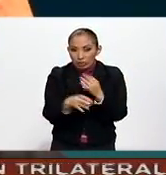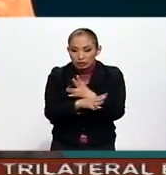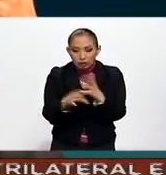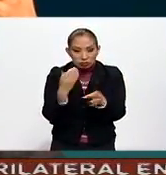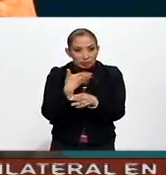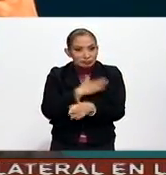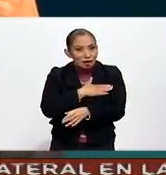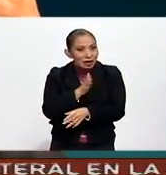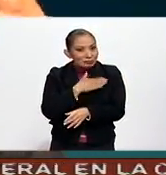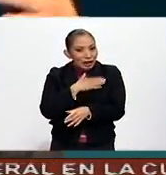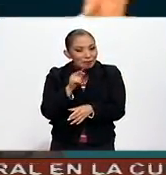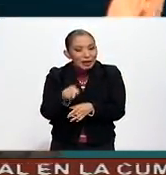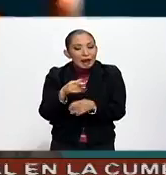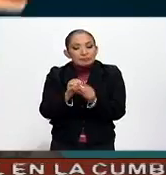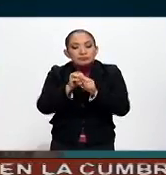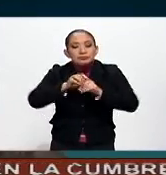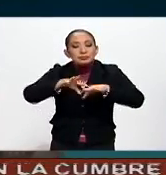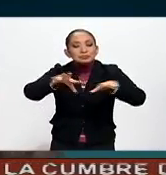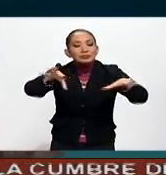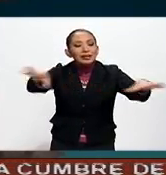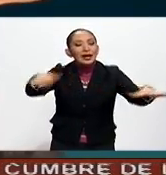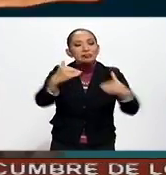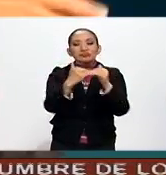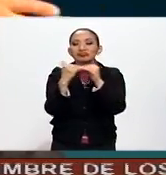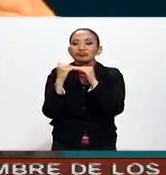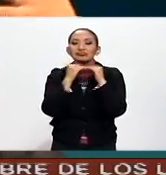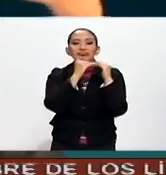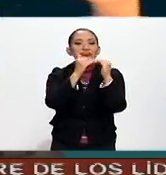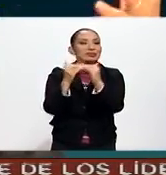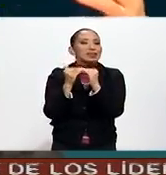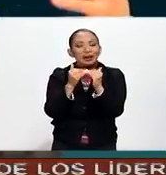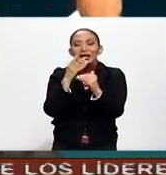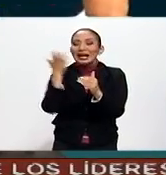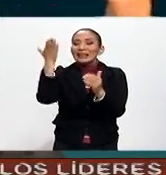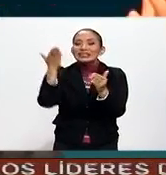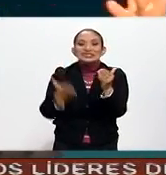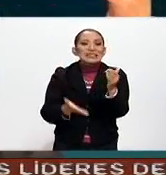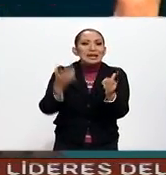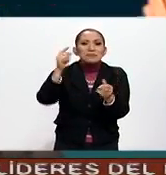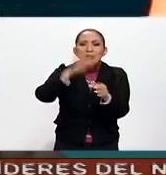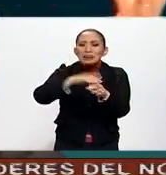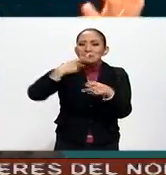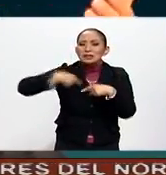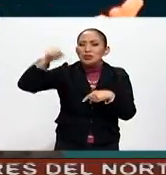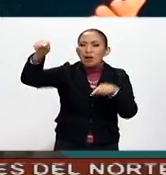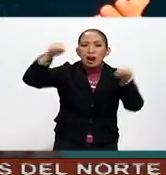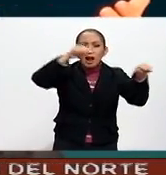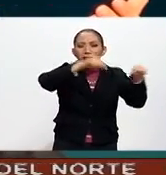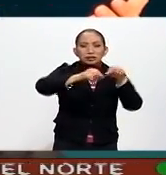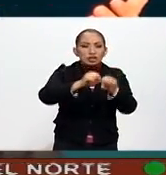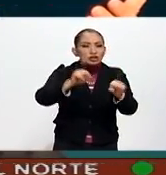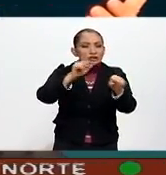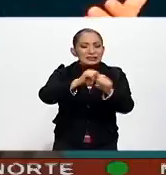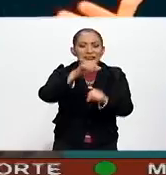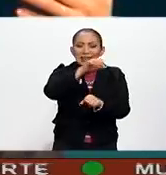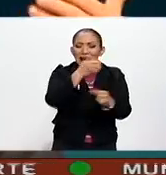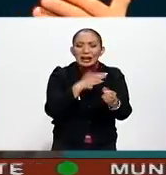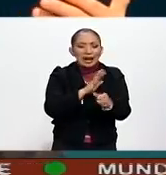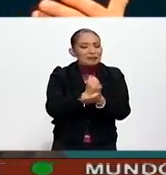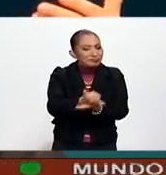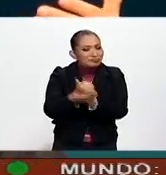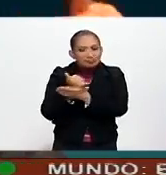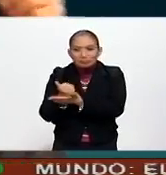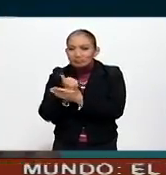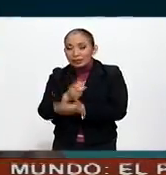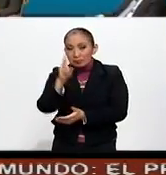de este instrumento se extiendan, se democraticen, lleguen a más integrantes de nuestras sociedades y